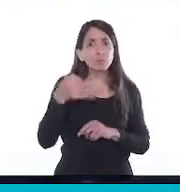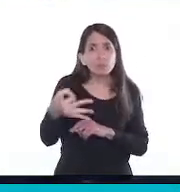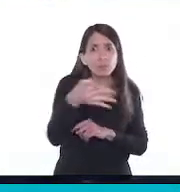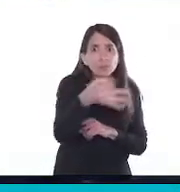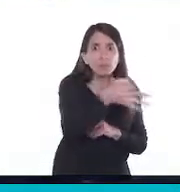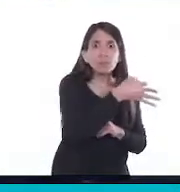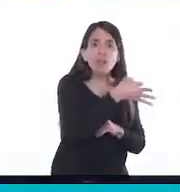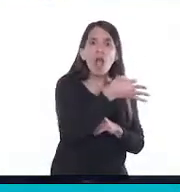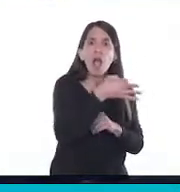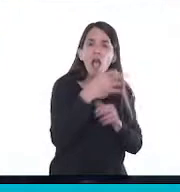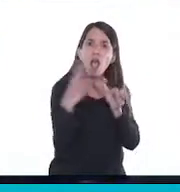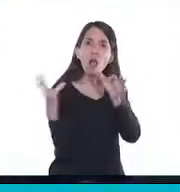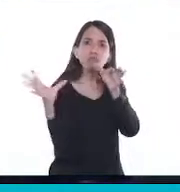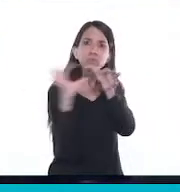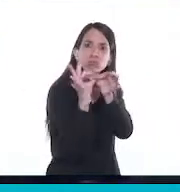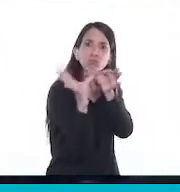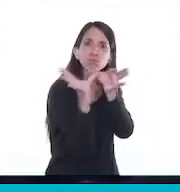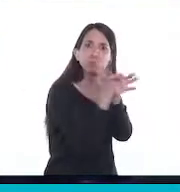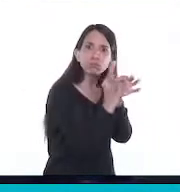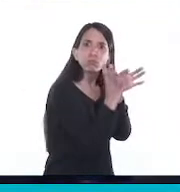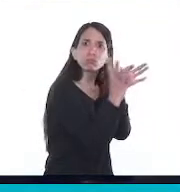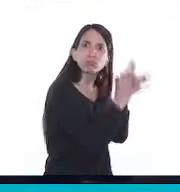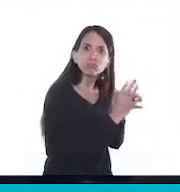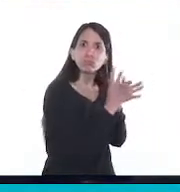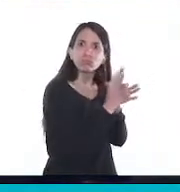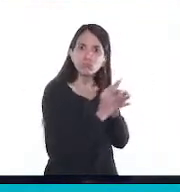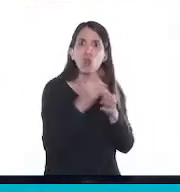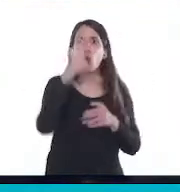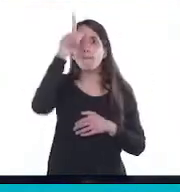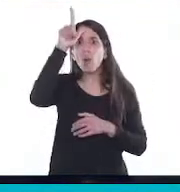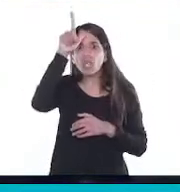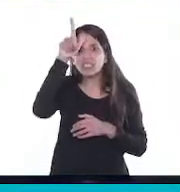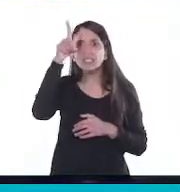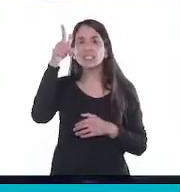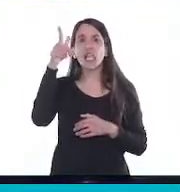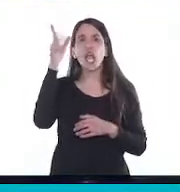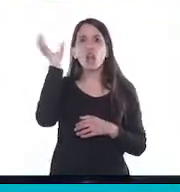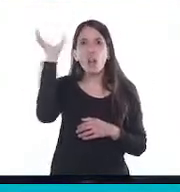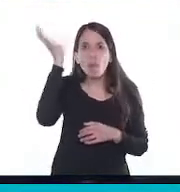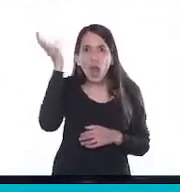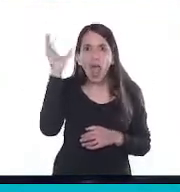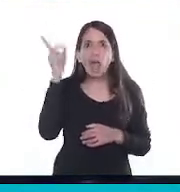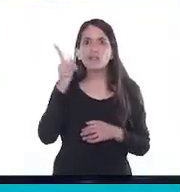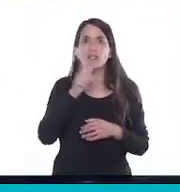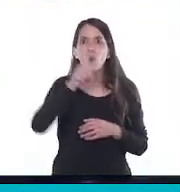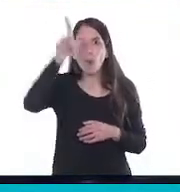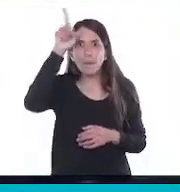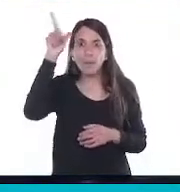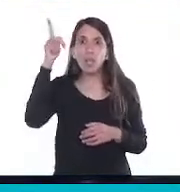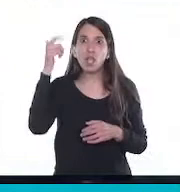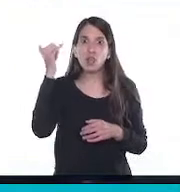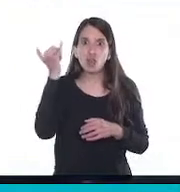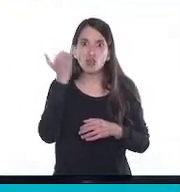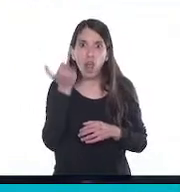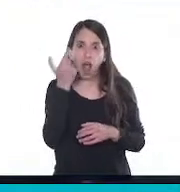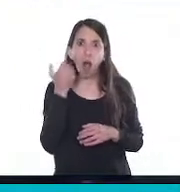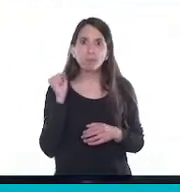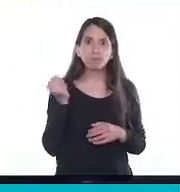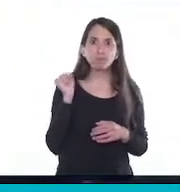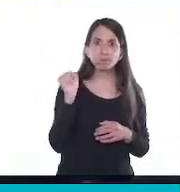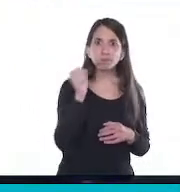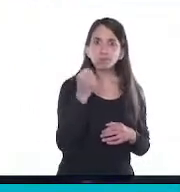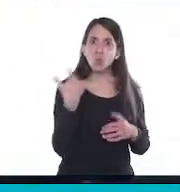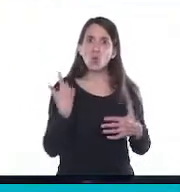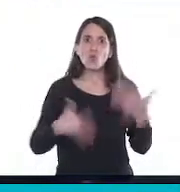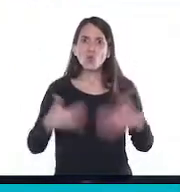conjuntas del sector de de los empleadores y trabajadores y que creo que va a venir a poner